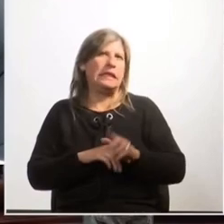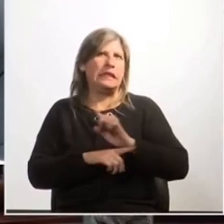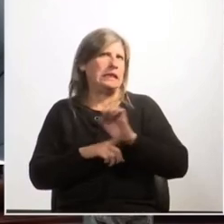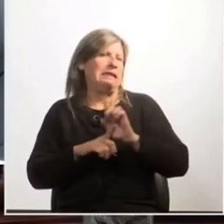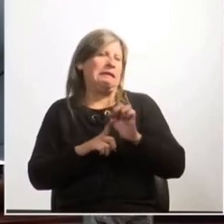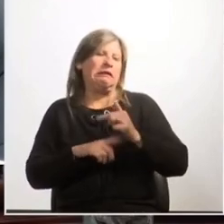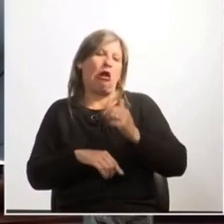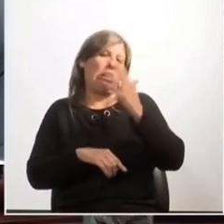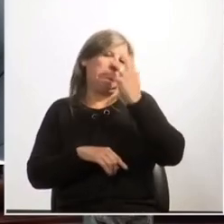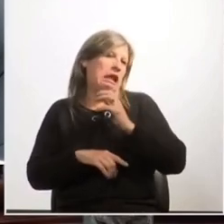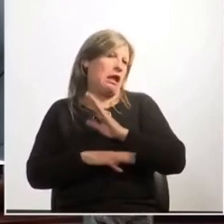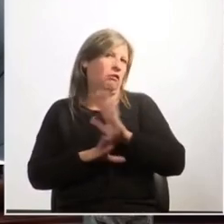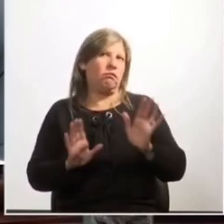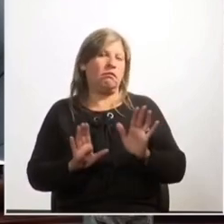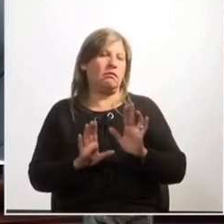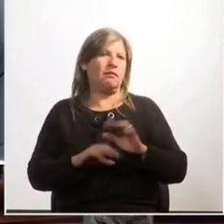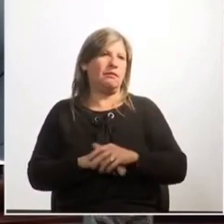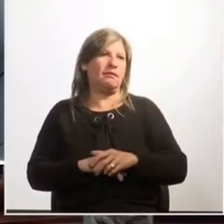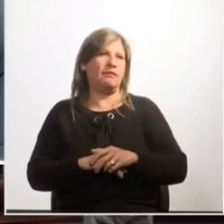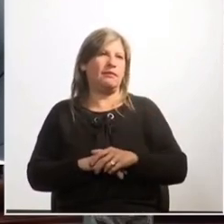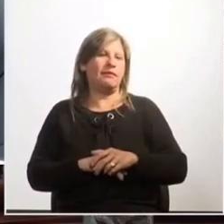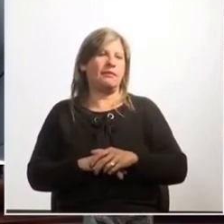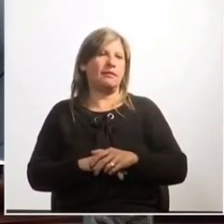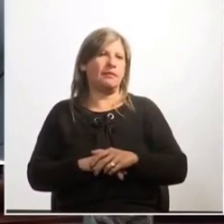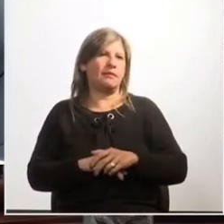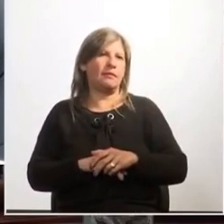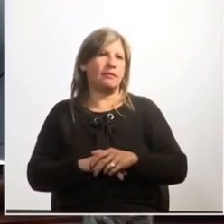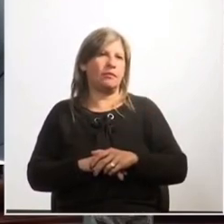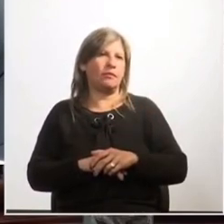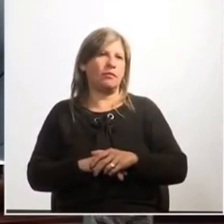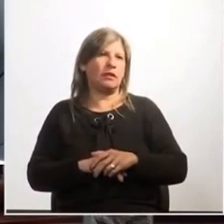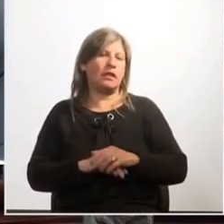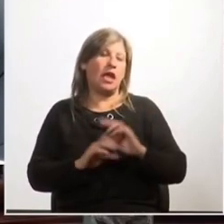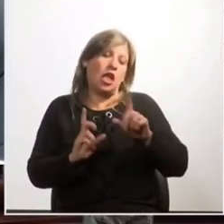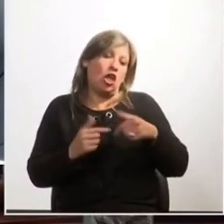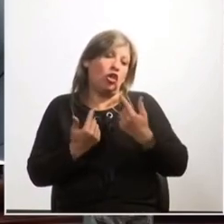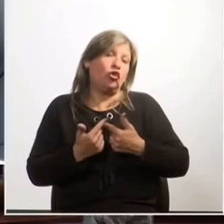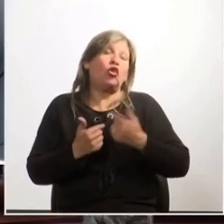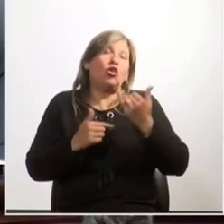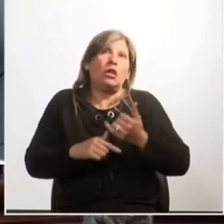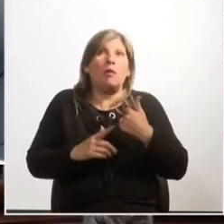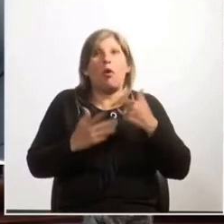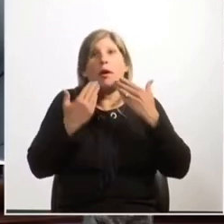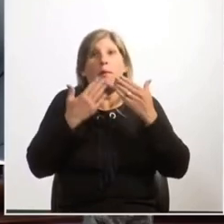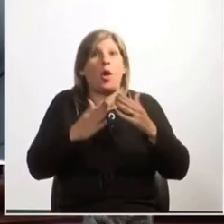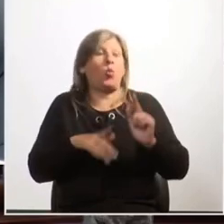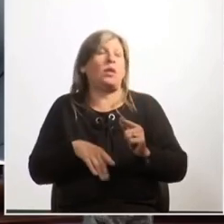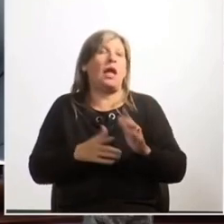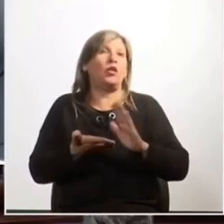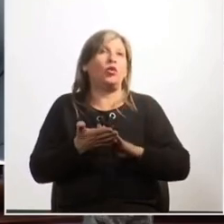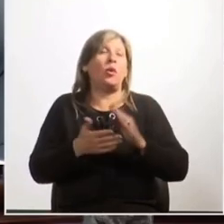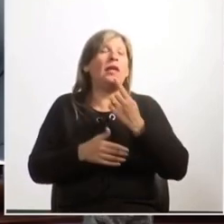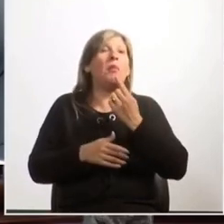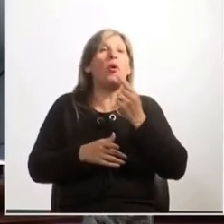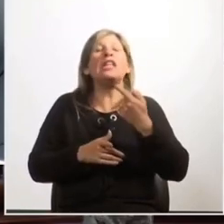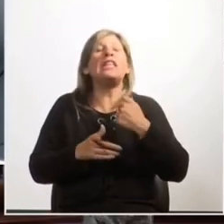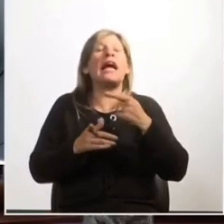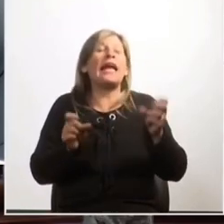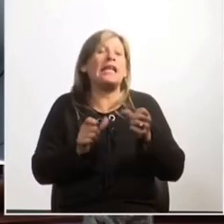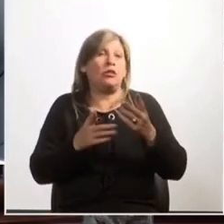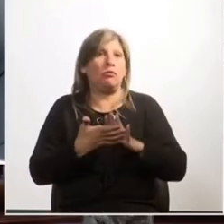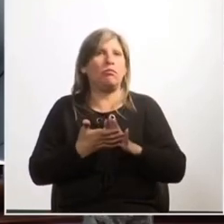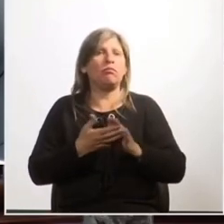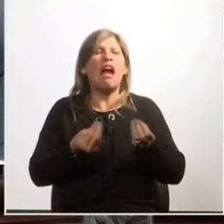y razonable y, por lo tanto, tenemos que cuestionar las políticas implementadas. ¿Qué ha hecho entonces